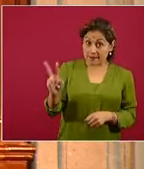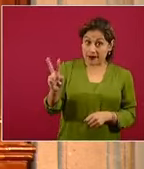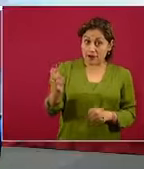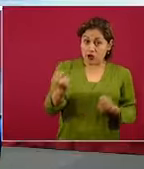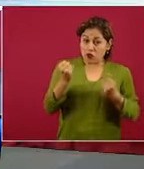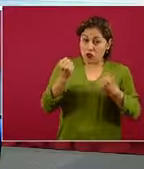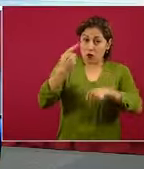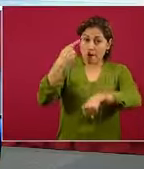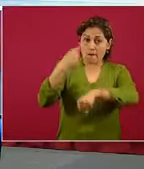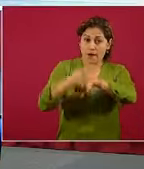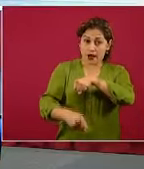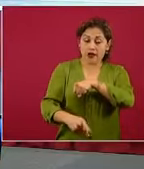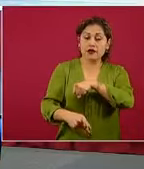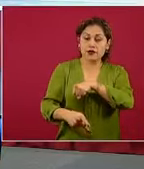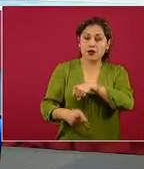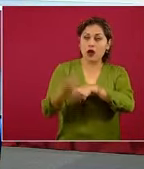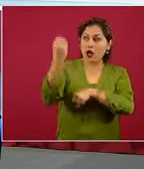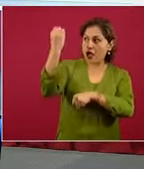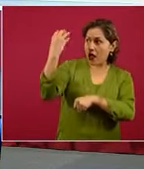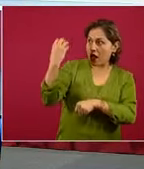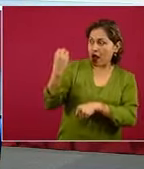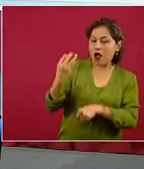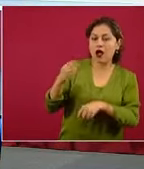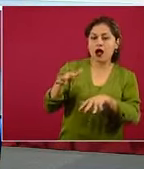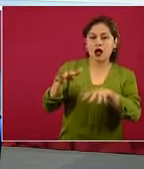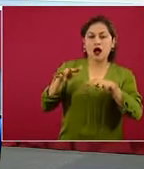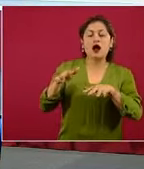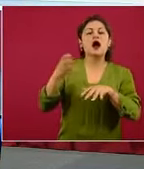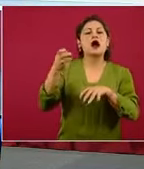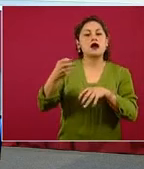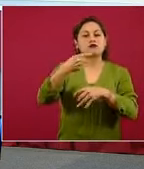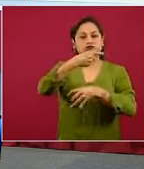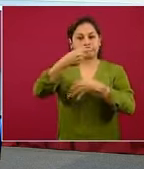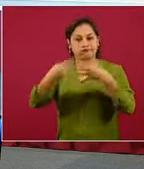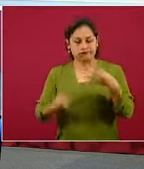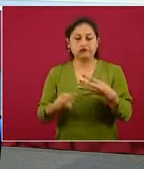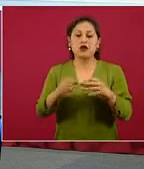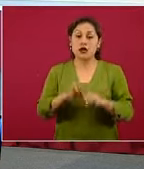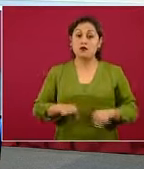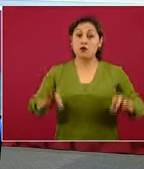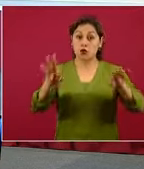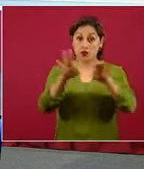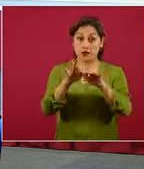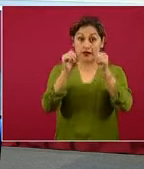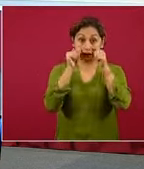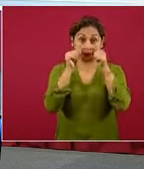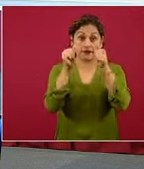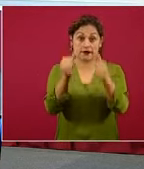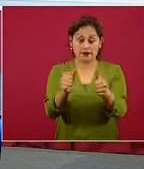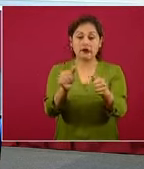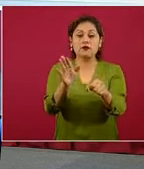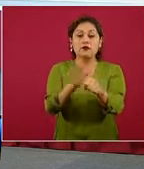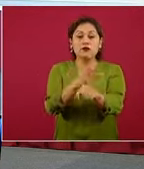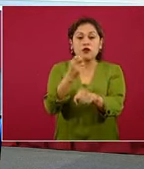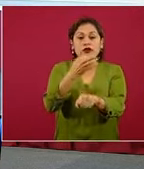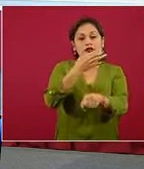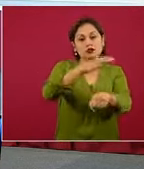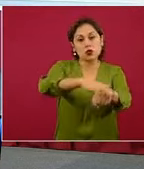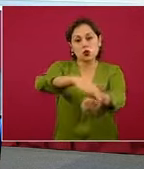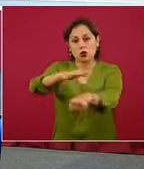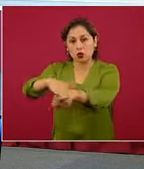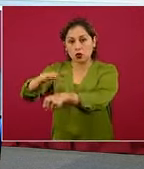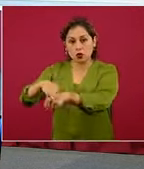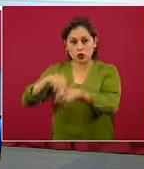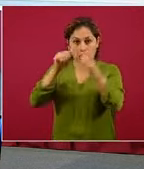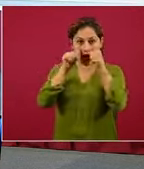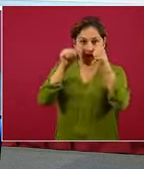alto, pues bueno, estas 4 posibilidades se incrementan de manera importante, y por eso el llamado a la población a atender las